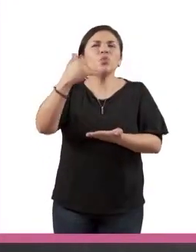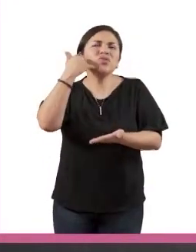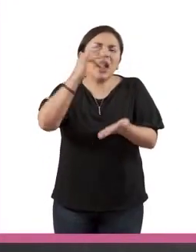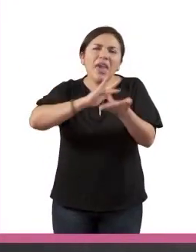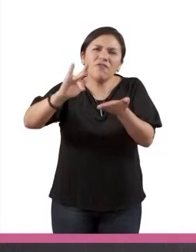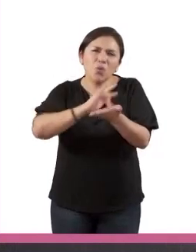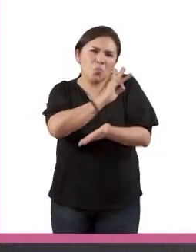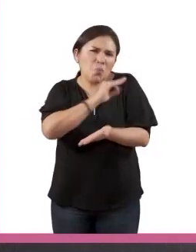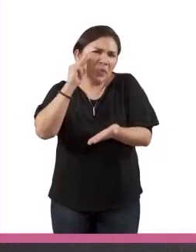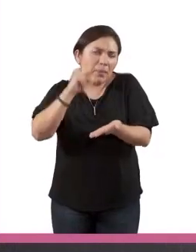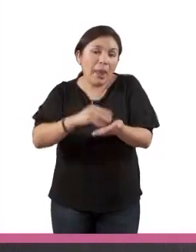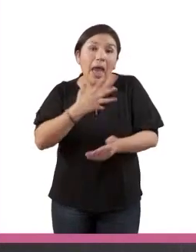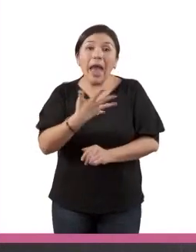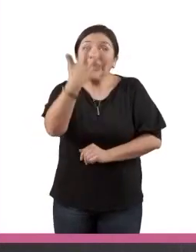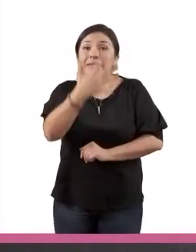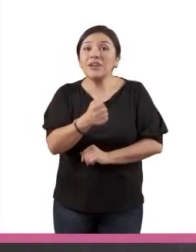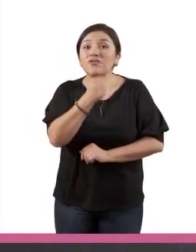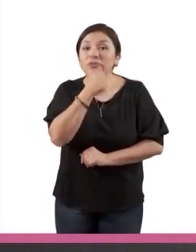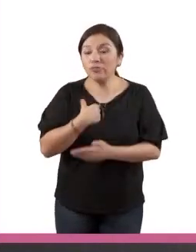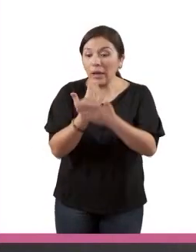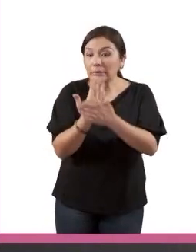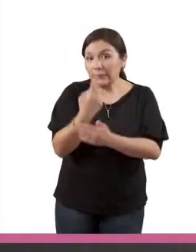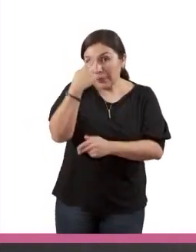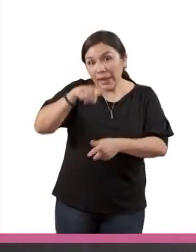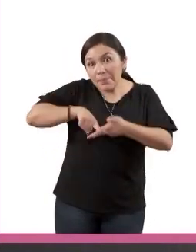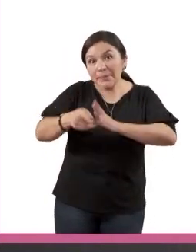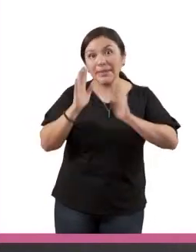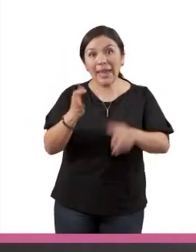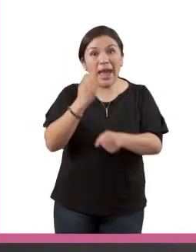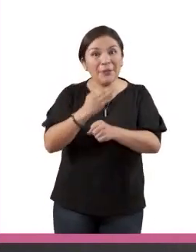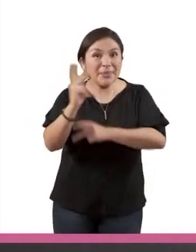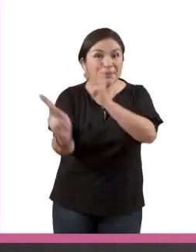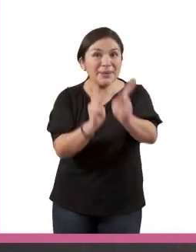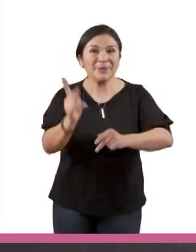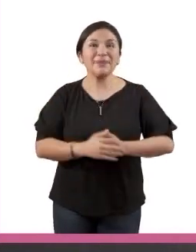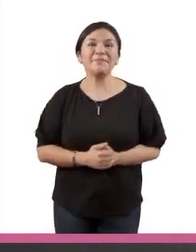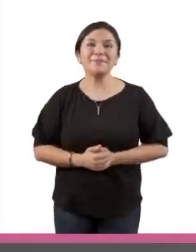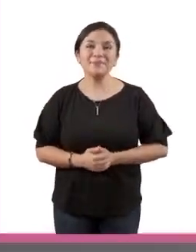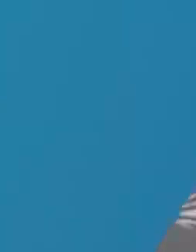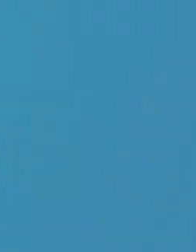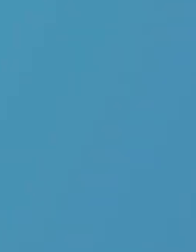o tableta. Tienes 5 segundos antes de que comience el chismógrafo. ¡Paz!